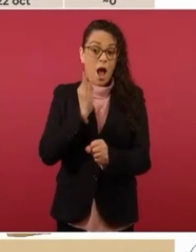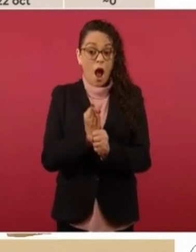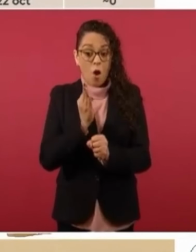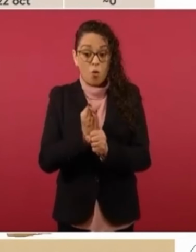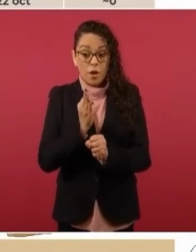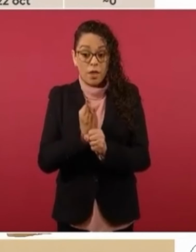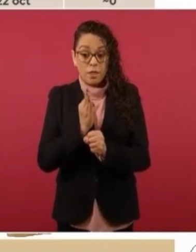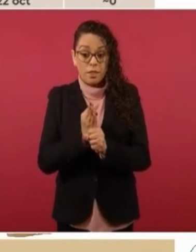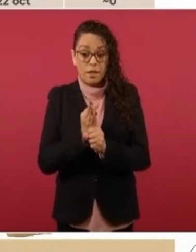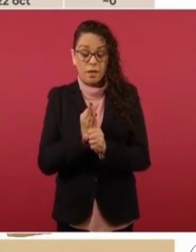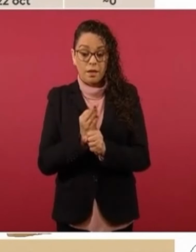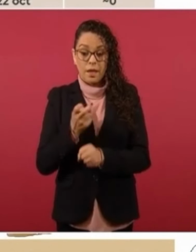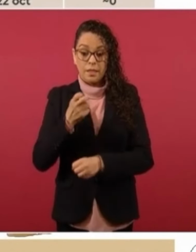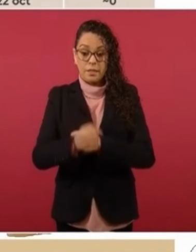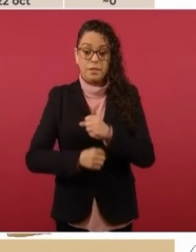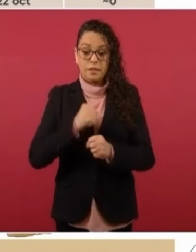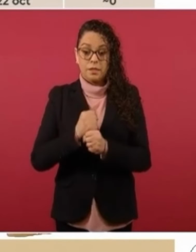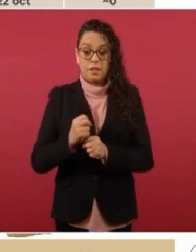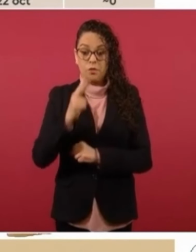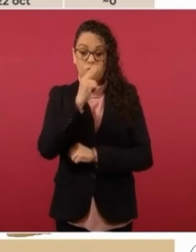esta última ola